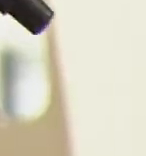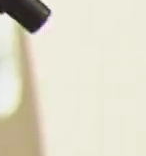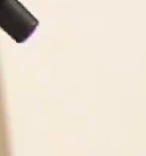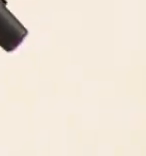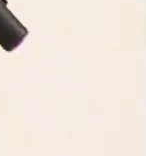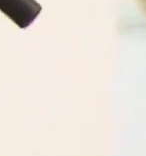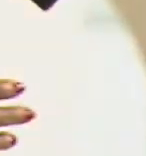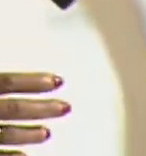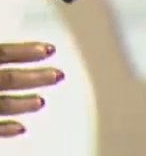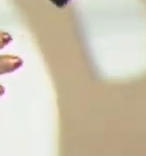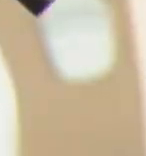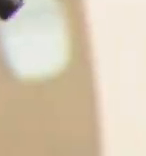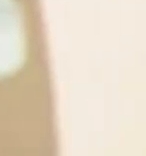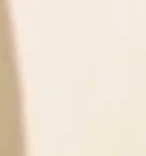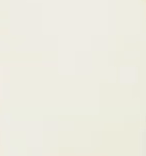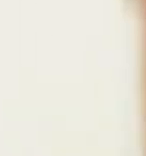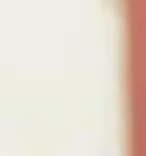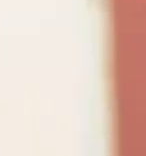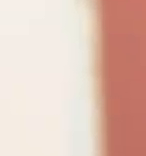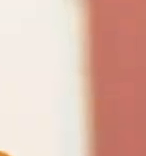no tenemos fortuna.